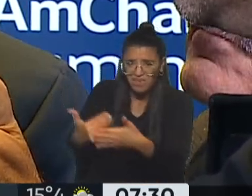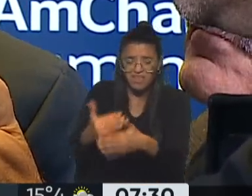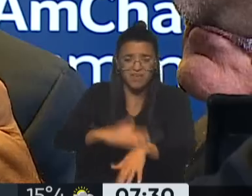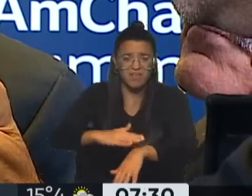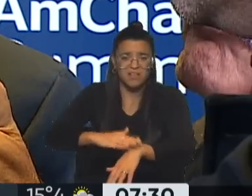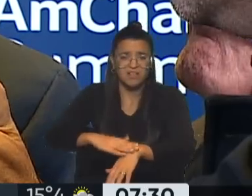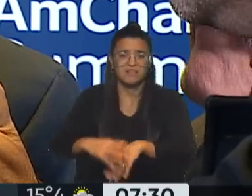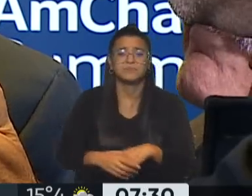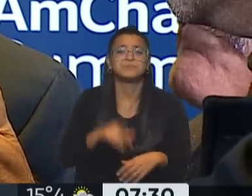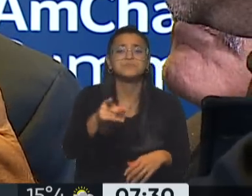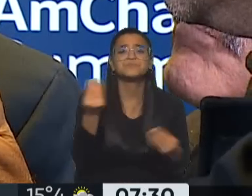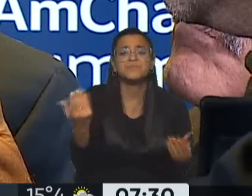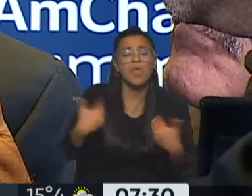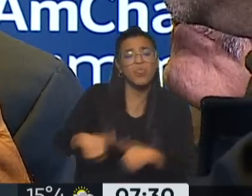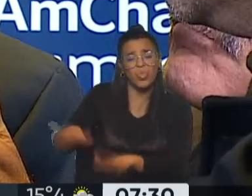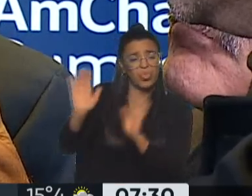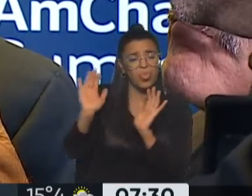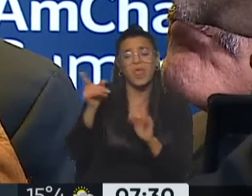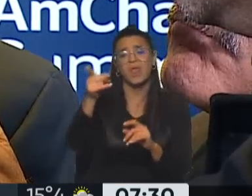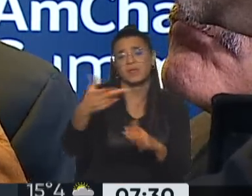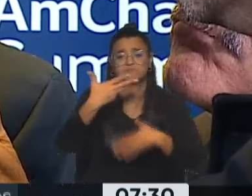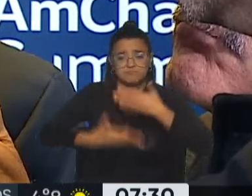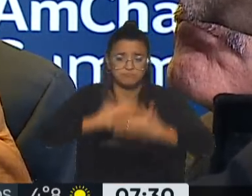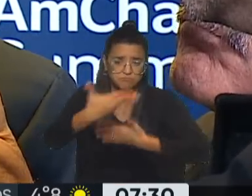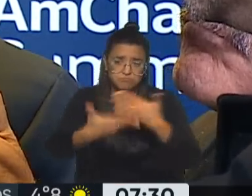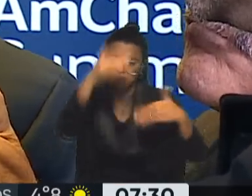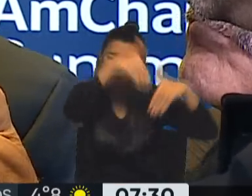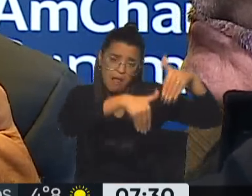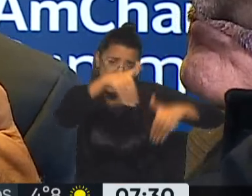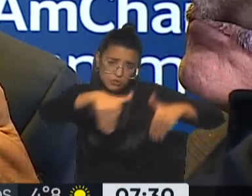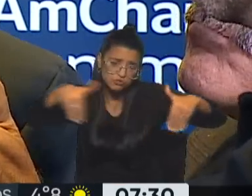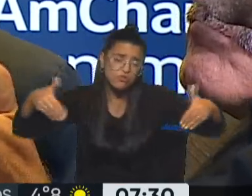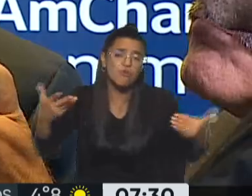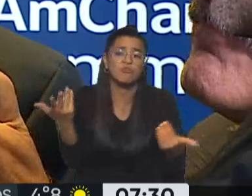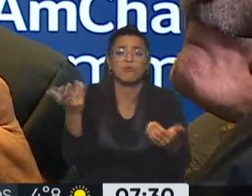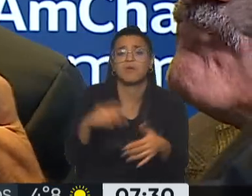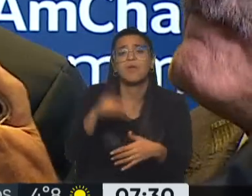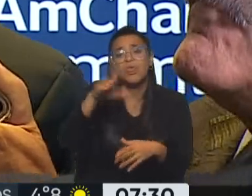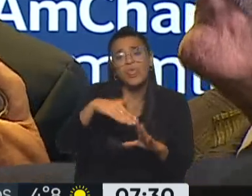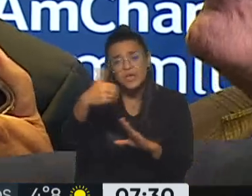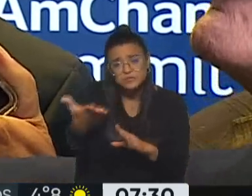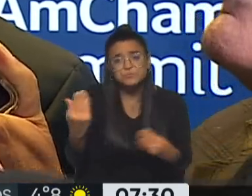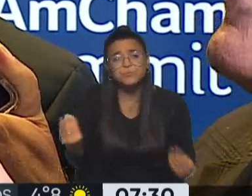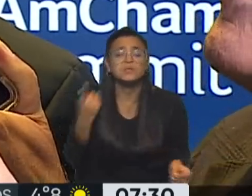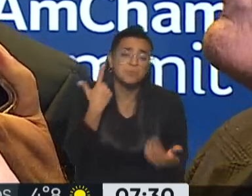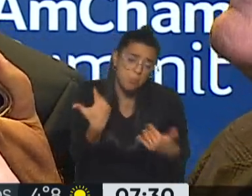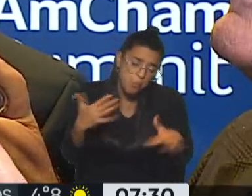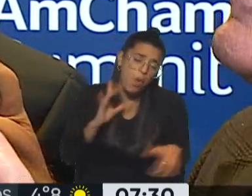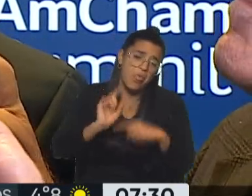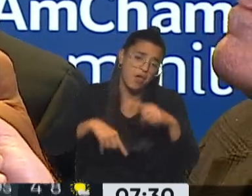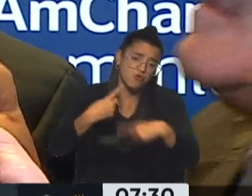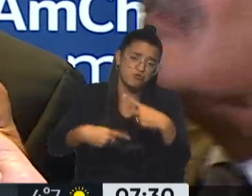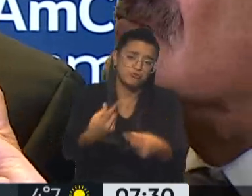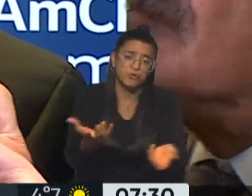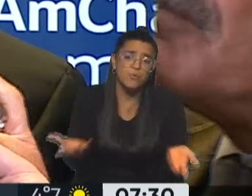y de última hubieran dejado que se desarrollen las elecciones y después puedan seguir